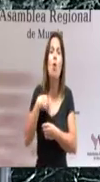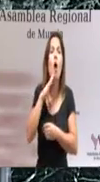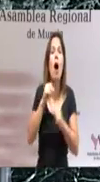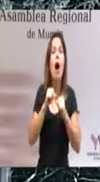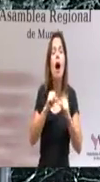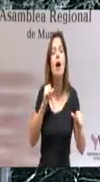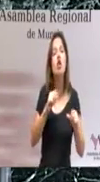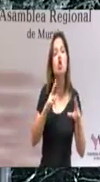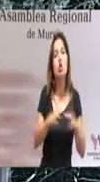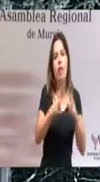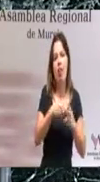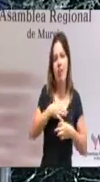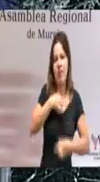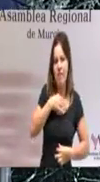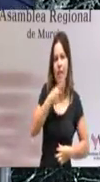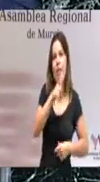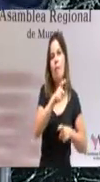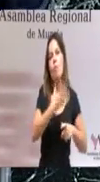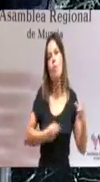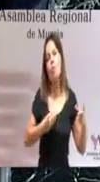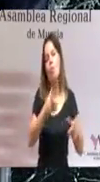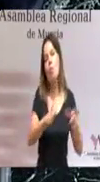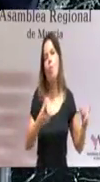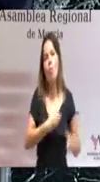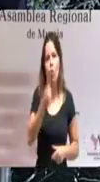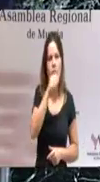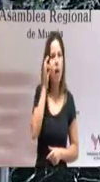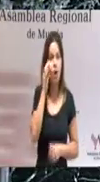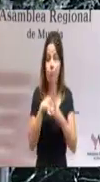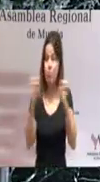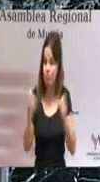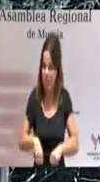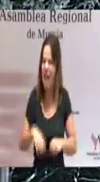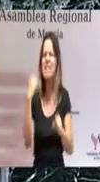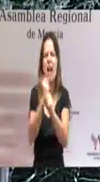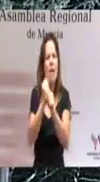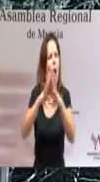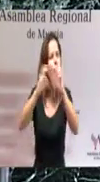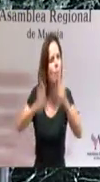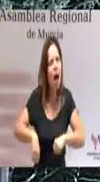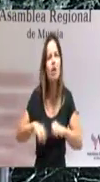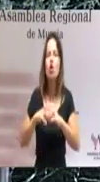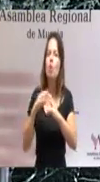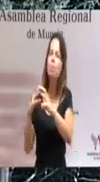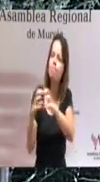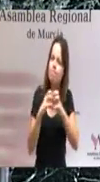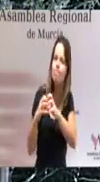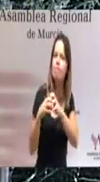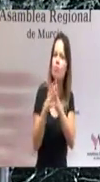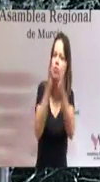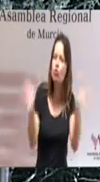con la sociedad civil y con los murcianos y las murcianas, que es acordar, trabajar, pactar, conciliar,